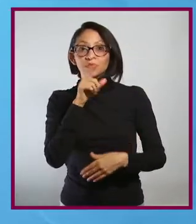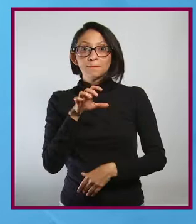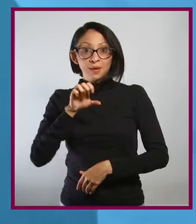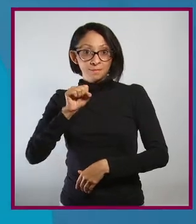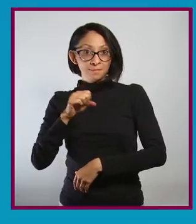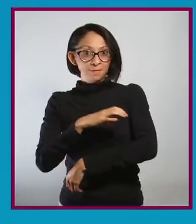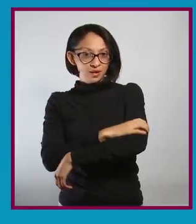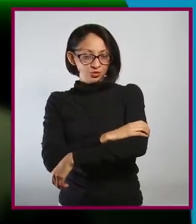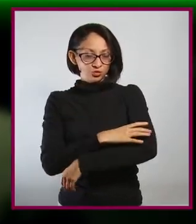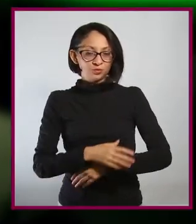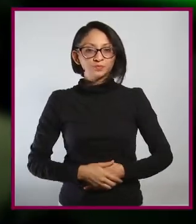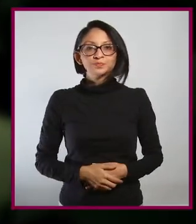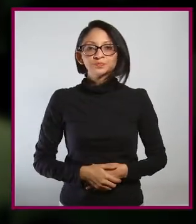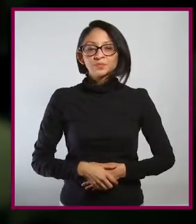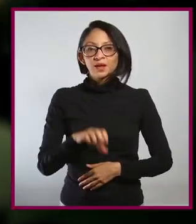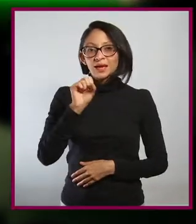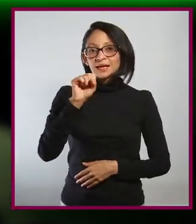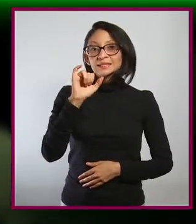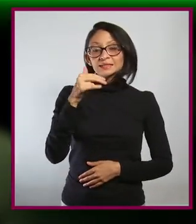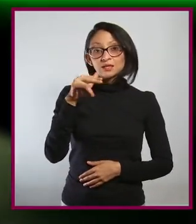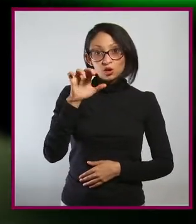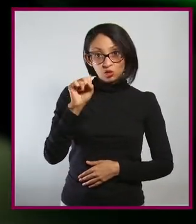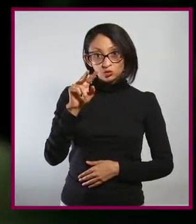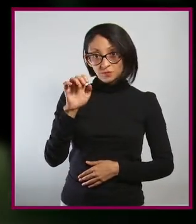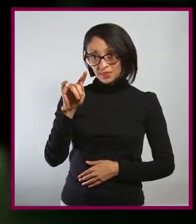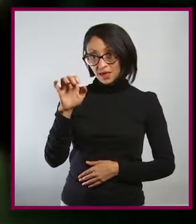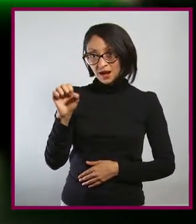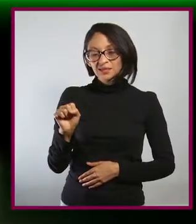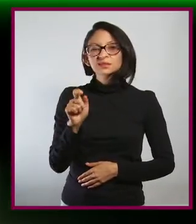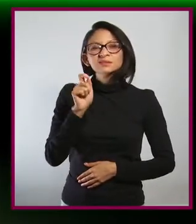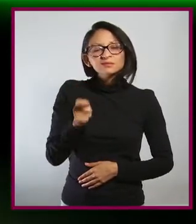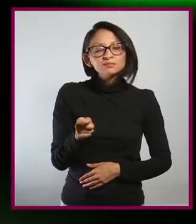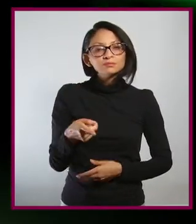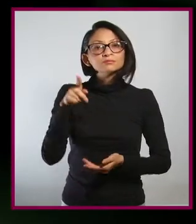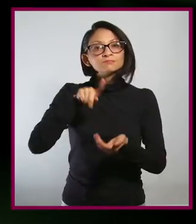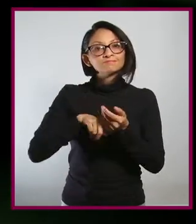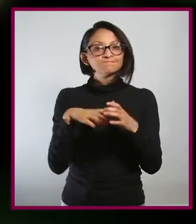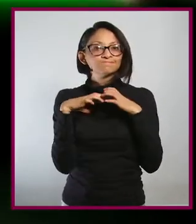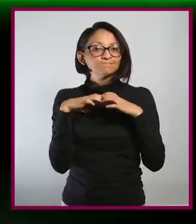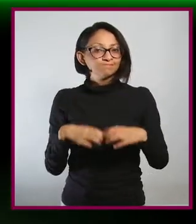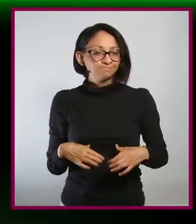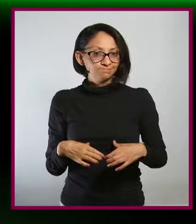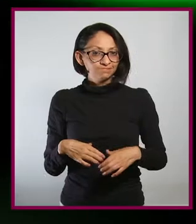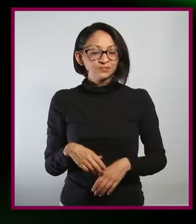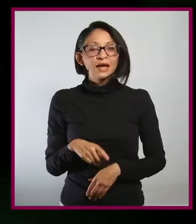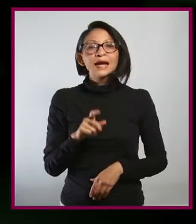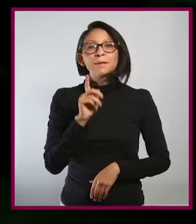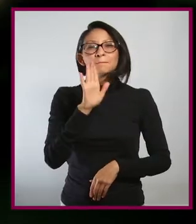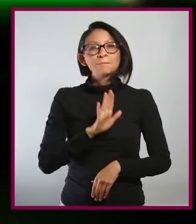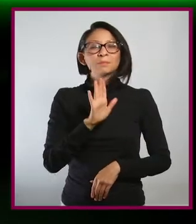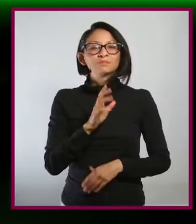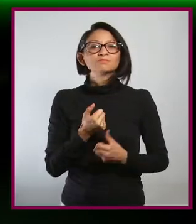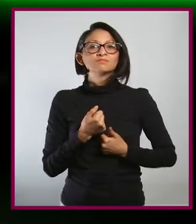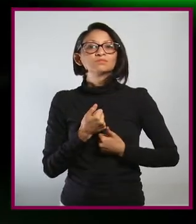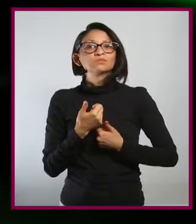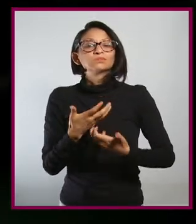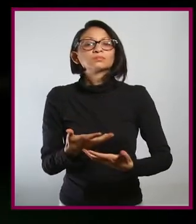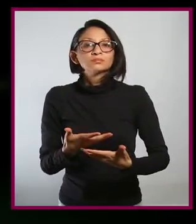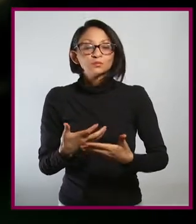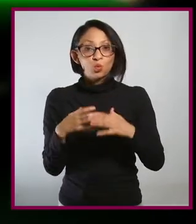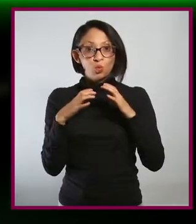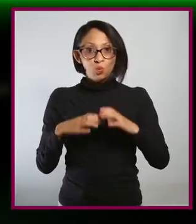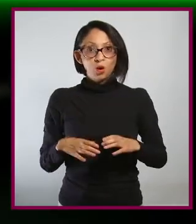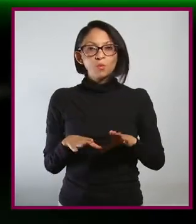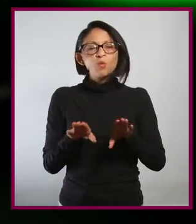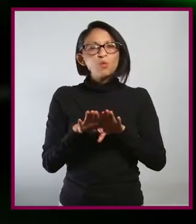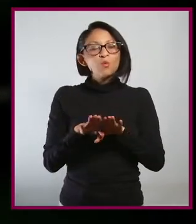arterial. Los signos vitales son acciones fisiológicas, es decir, manifestaciones